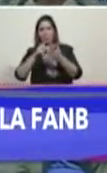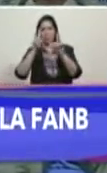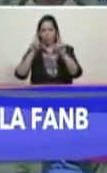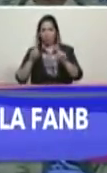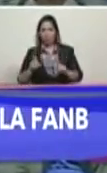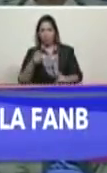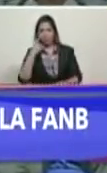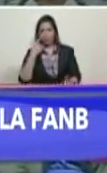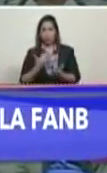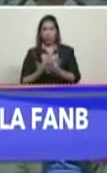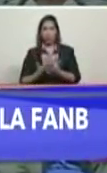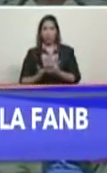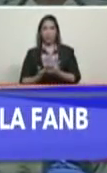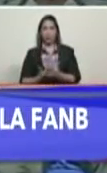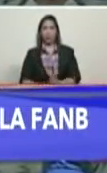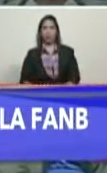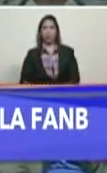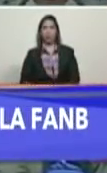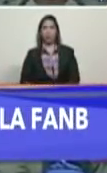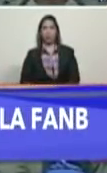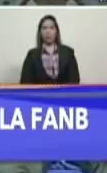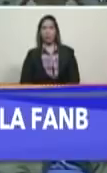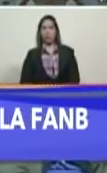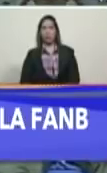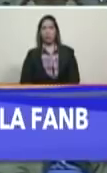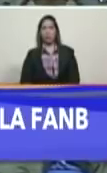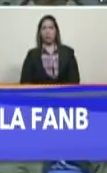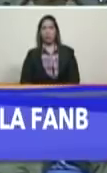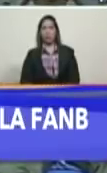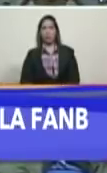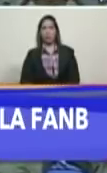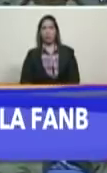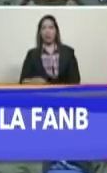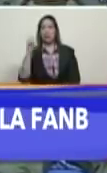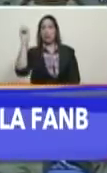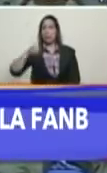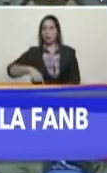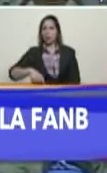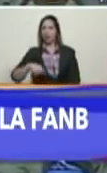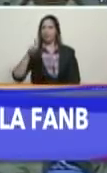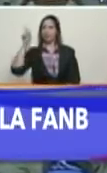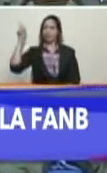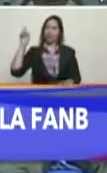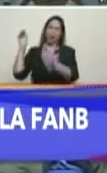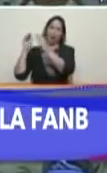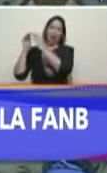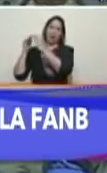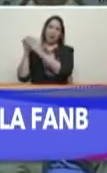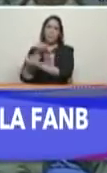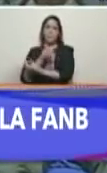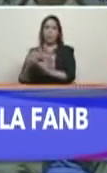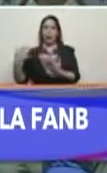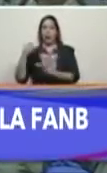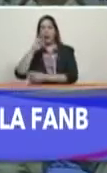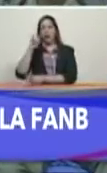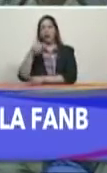Y con el visto bueno de la Casa Blanca, de John Bolton en la Casa Blanca.